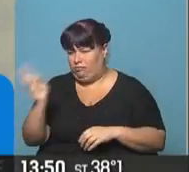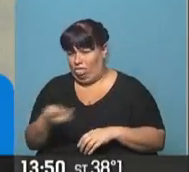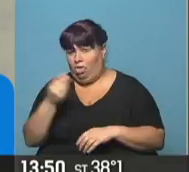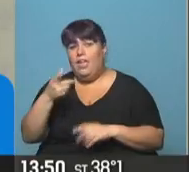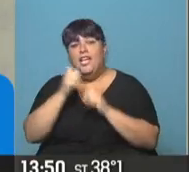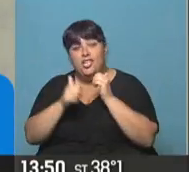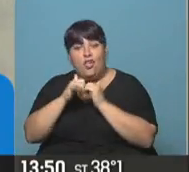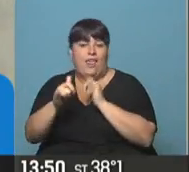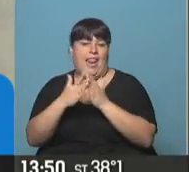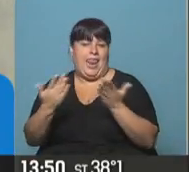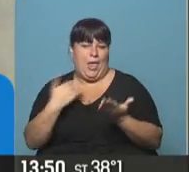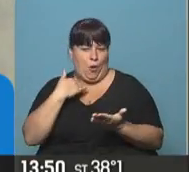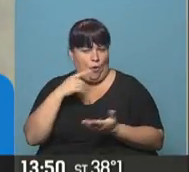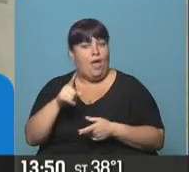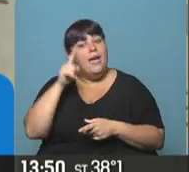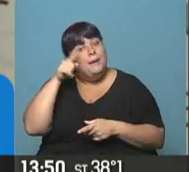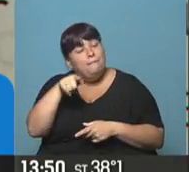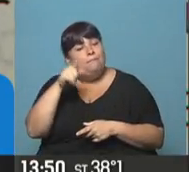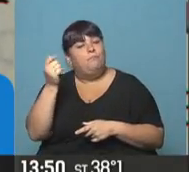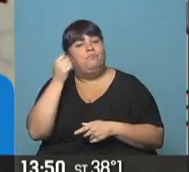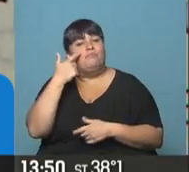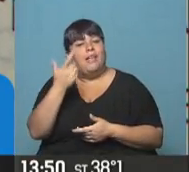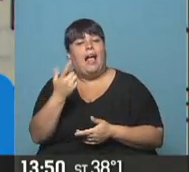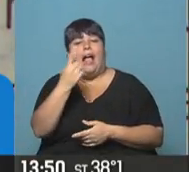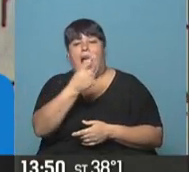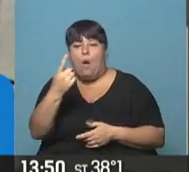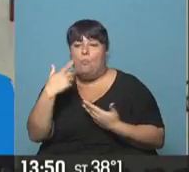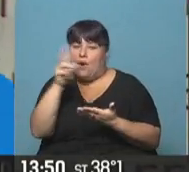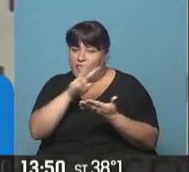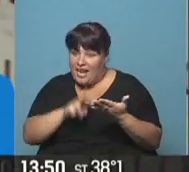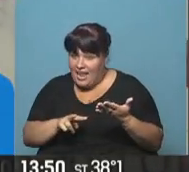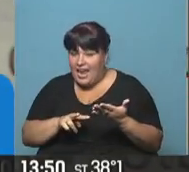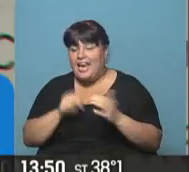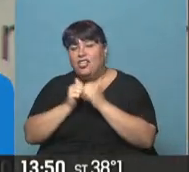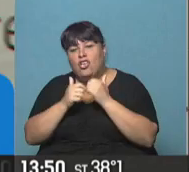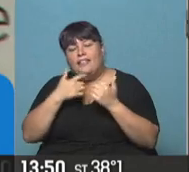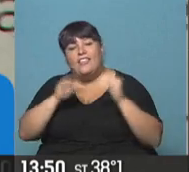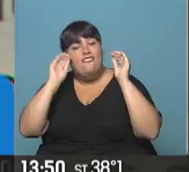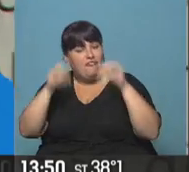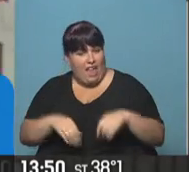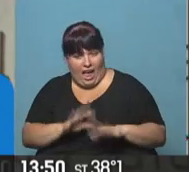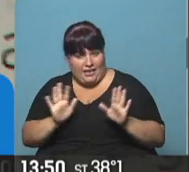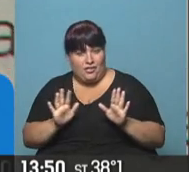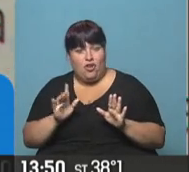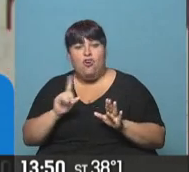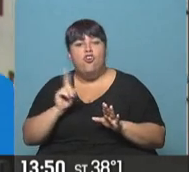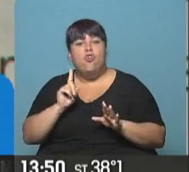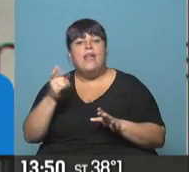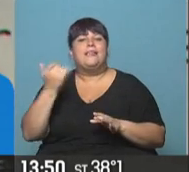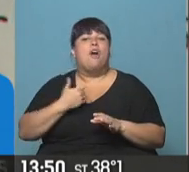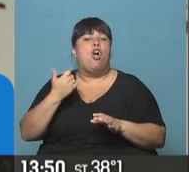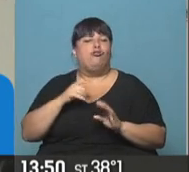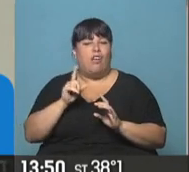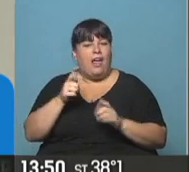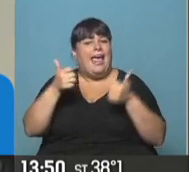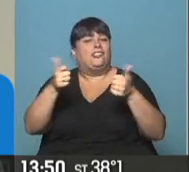esas historias las cuenta el libro. Me parece que el punto de este libro es poder que cada uno pueda leer las historias y entender que el fracaso no es lo que nos contaron y